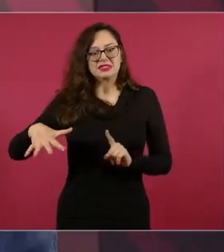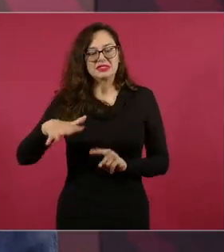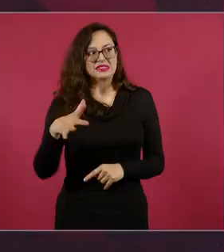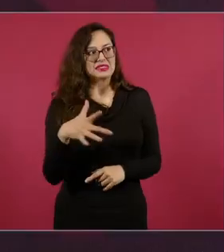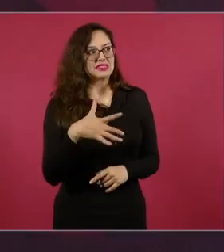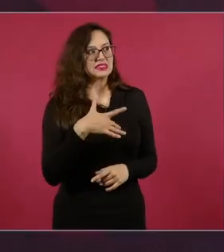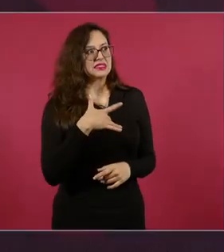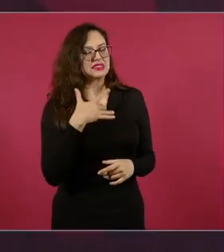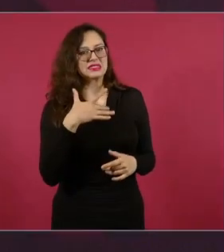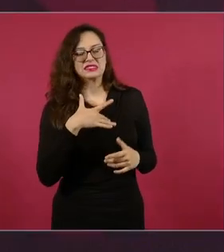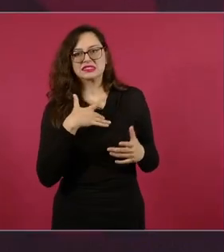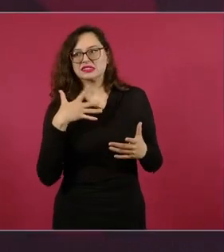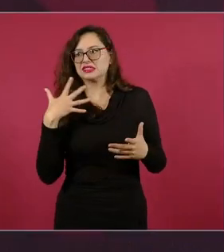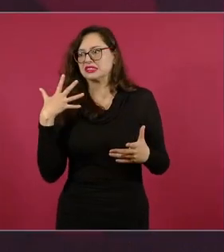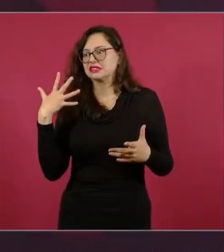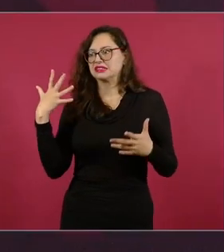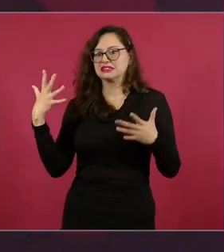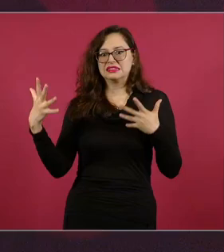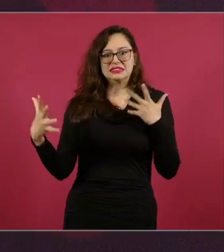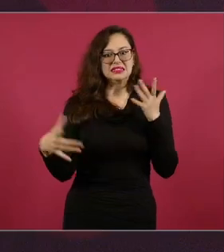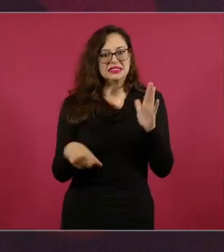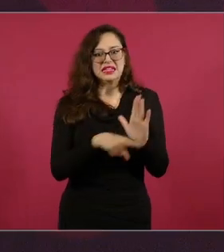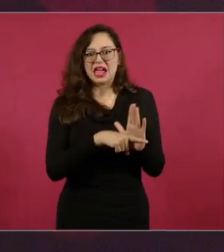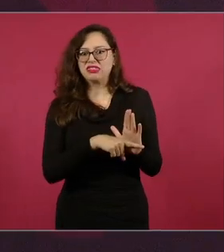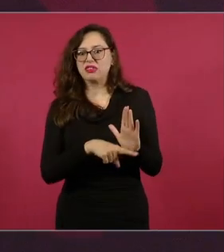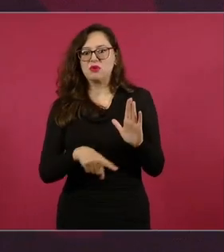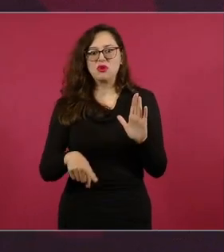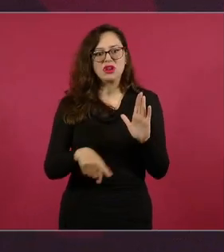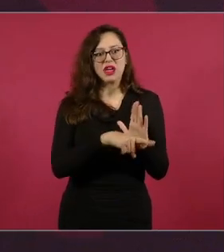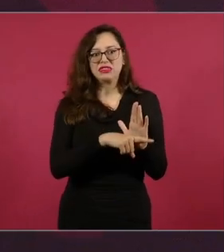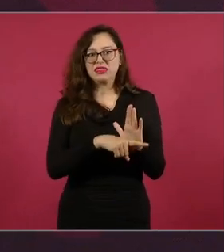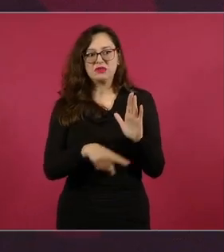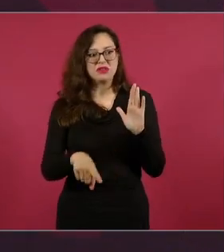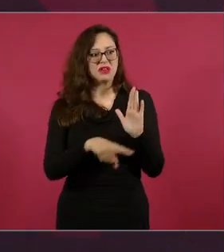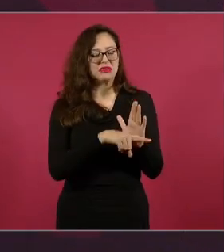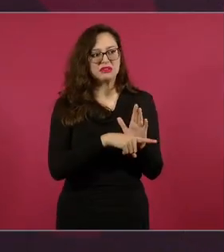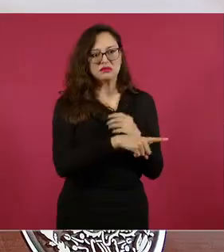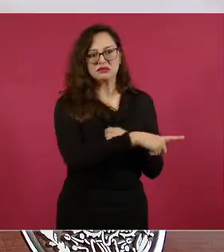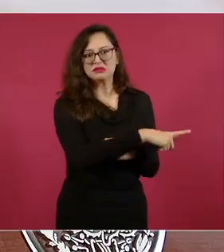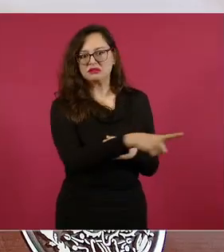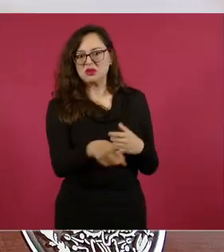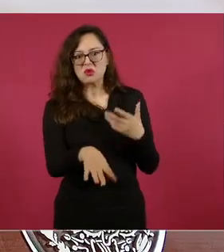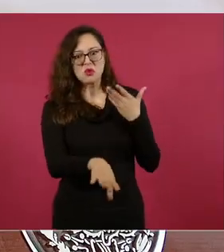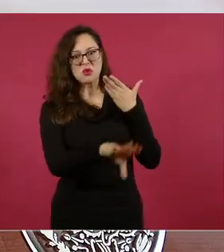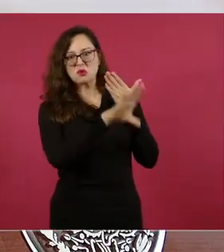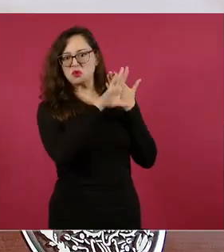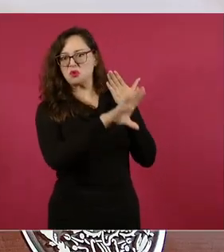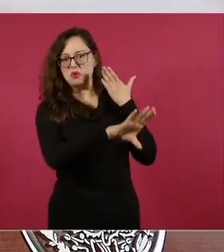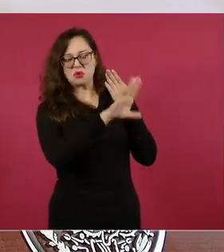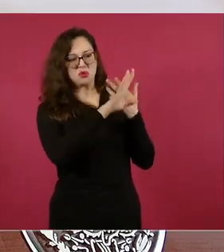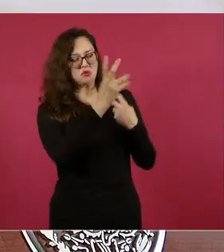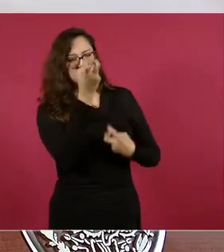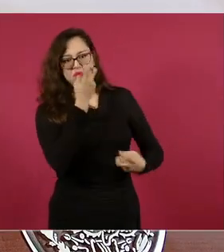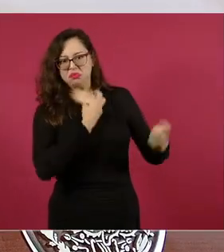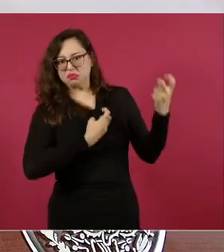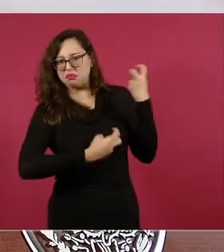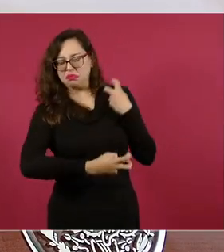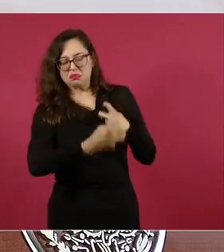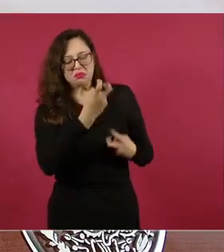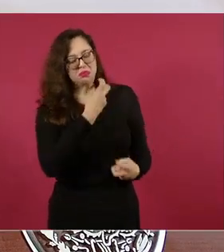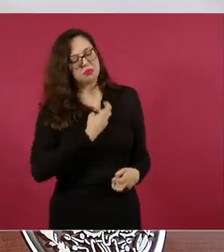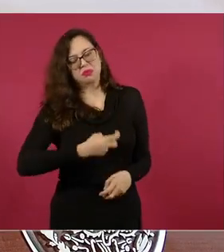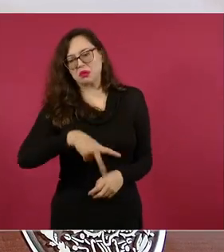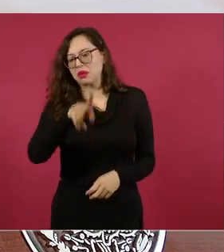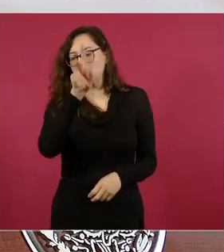envenenado, tóxico, en contra de nosotros, porque nos